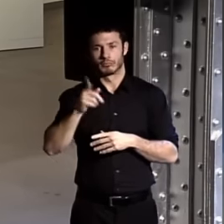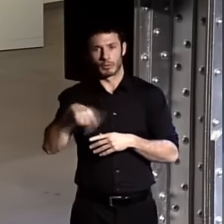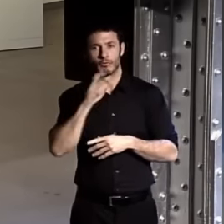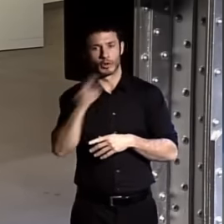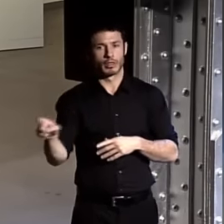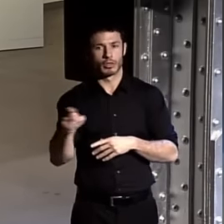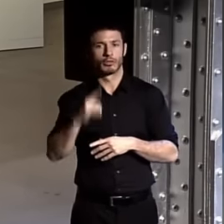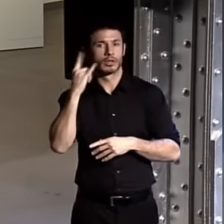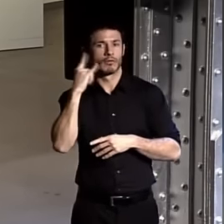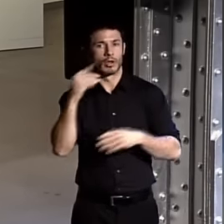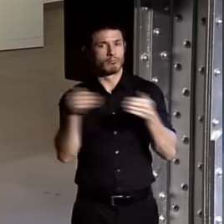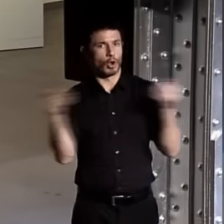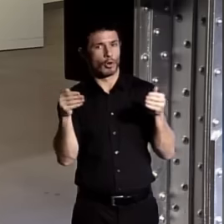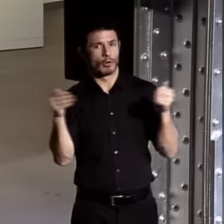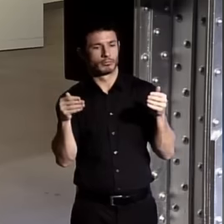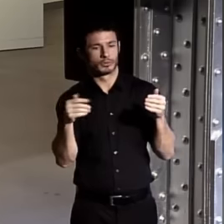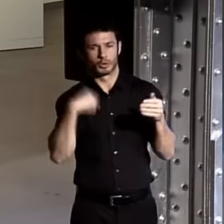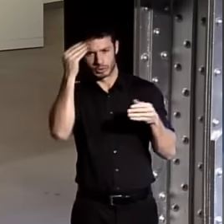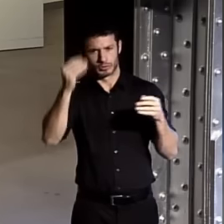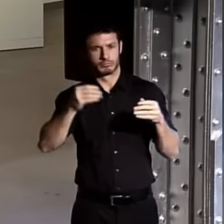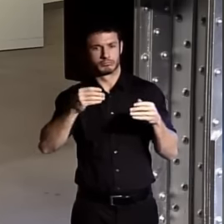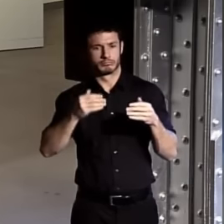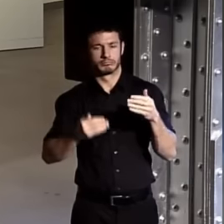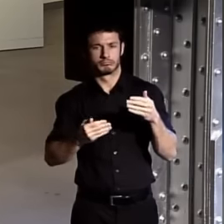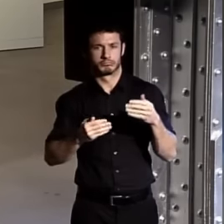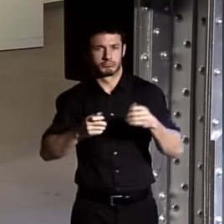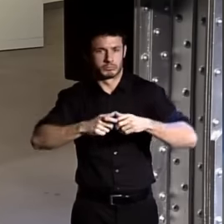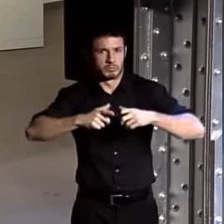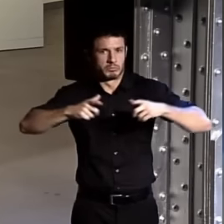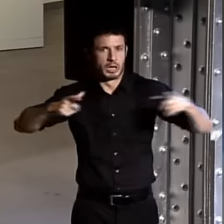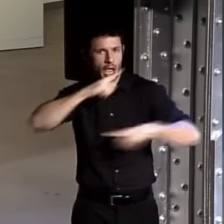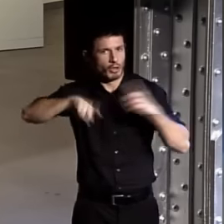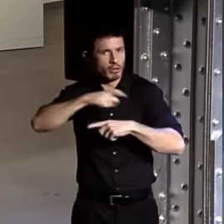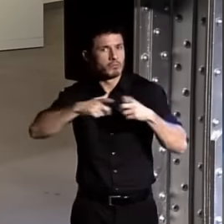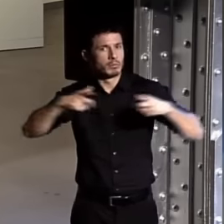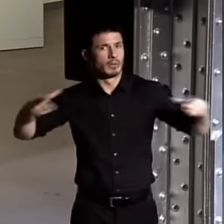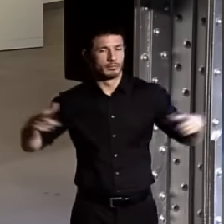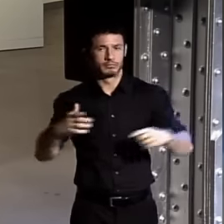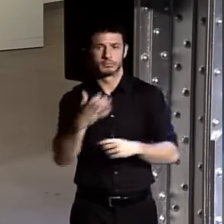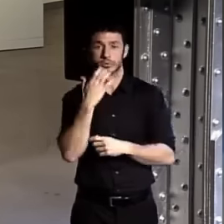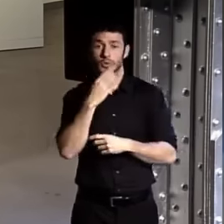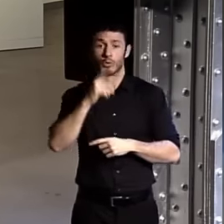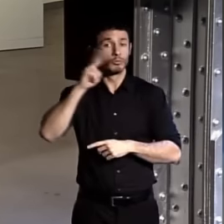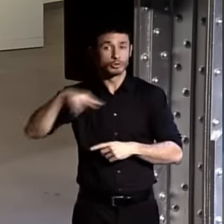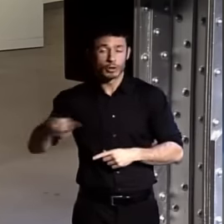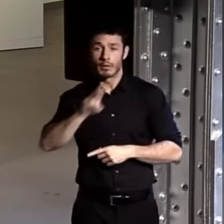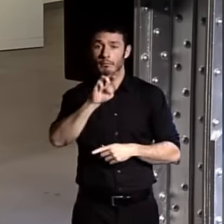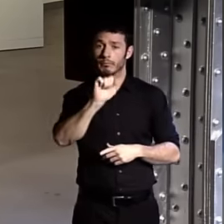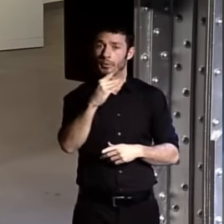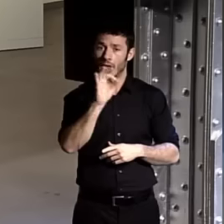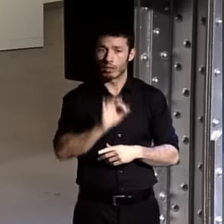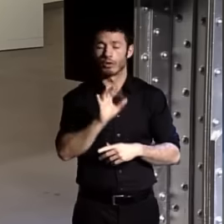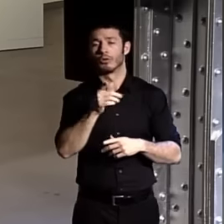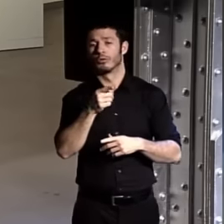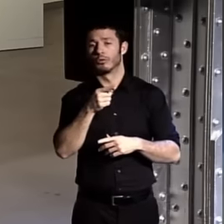noticia por si alguno No lo sabe que por ejemplo con el año del Bosco el Museo del Prado va a editar un cómic sobre el